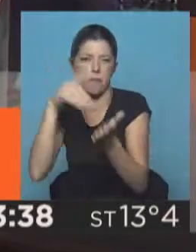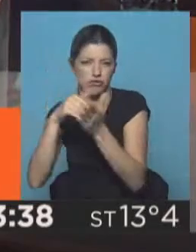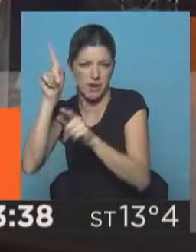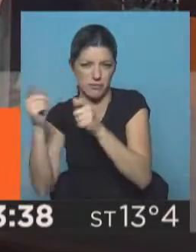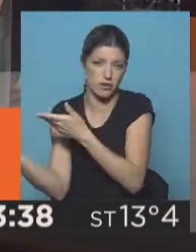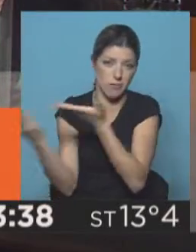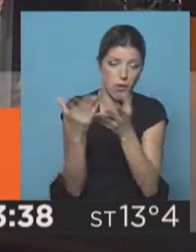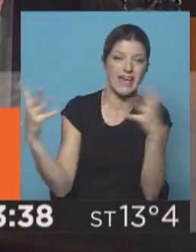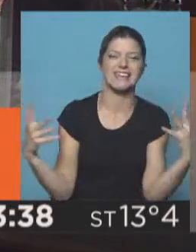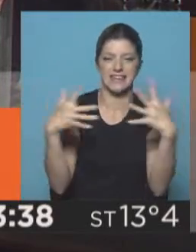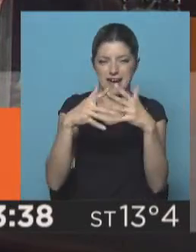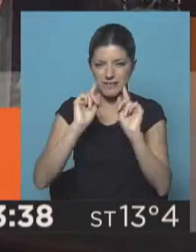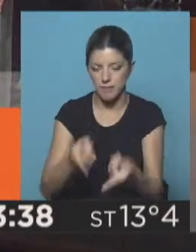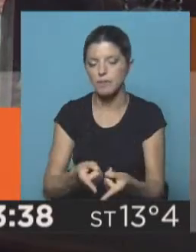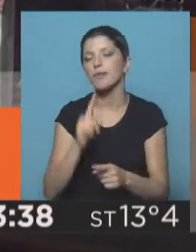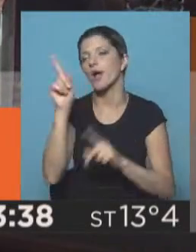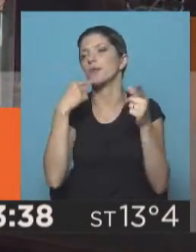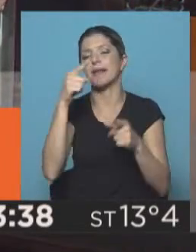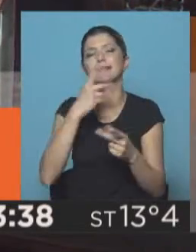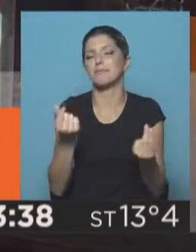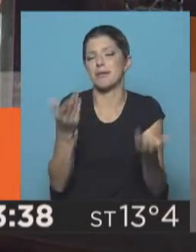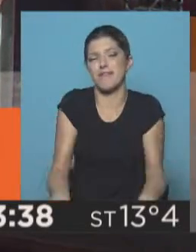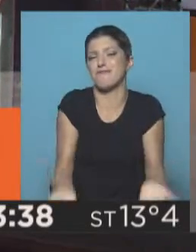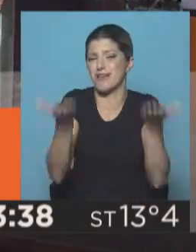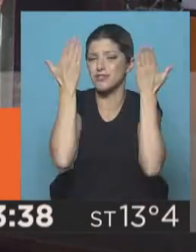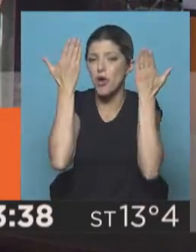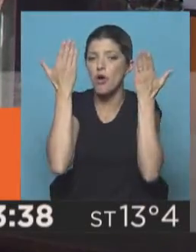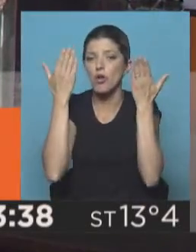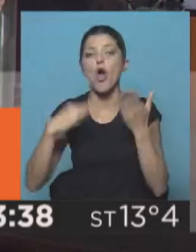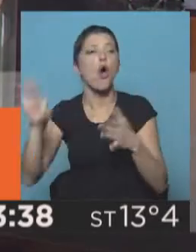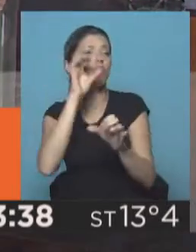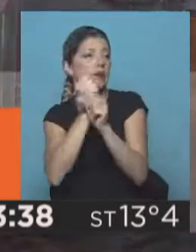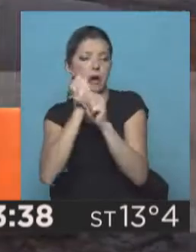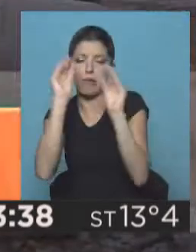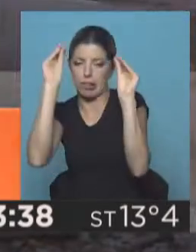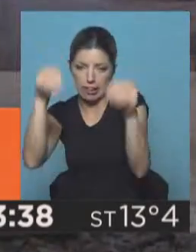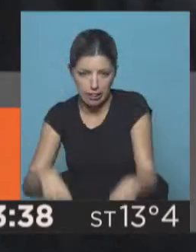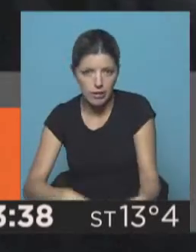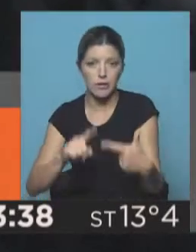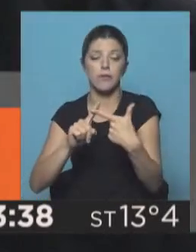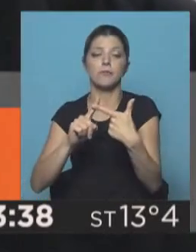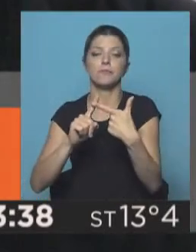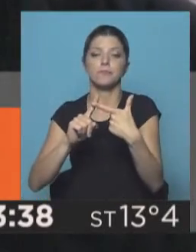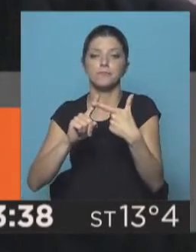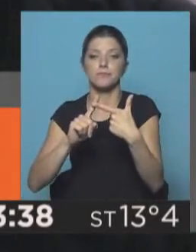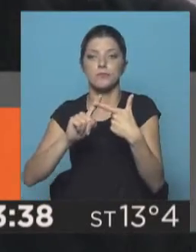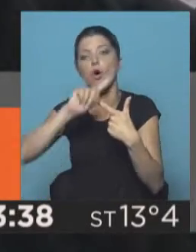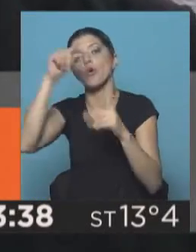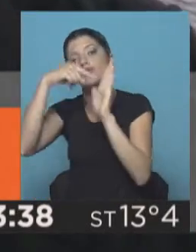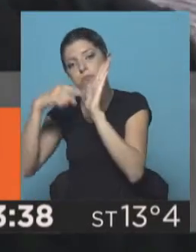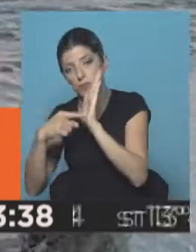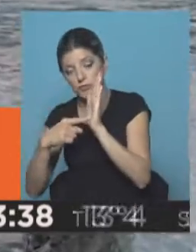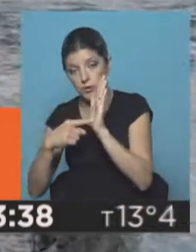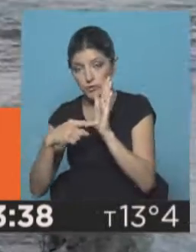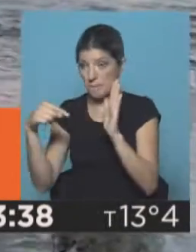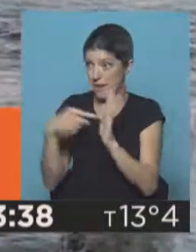Otros te dirían, bueno, eso va a generar o inflación, porque es una cantidad de gente, o desempleo, o algún otro tipo de carencia. Y sin